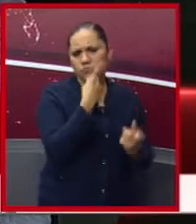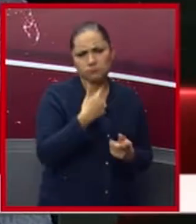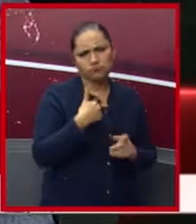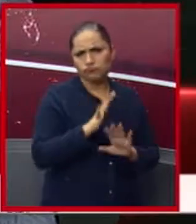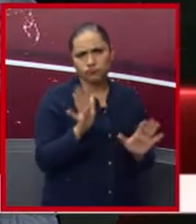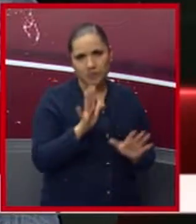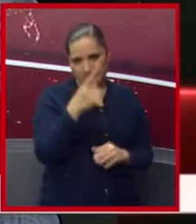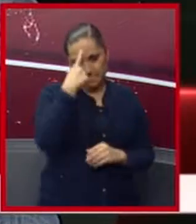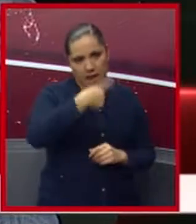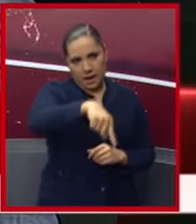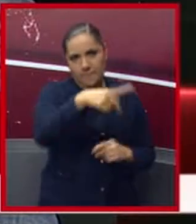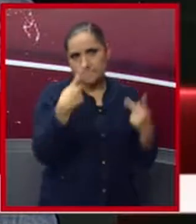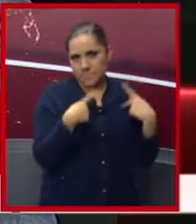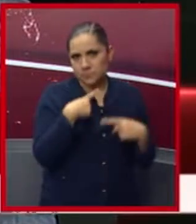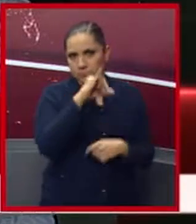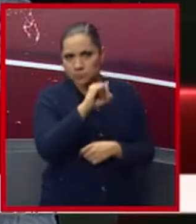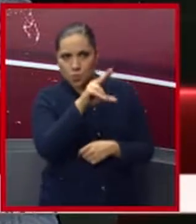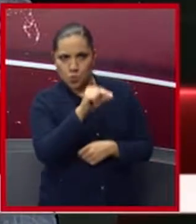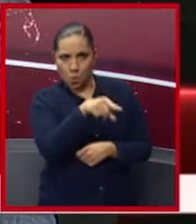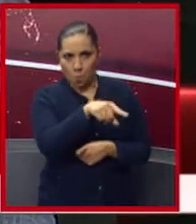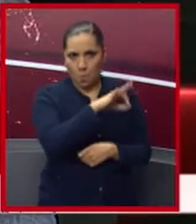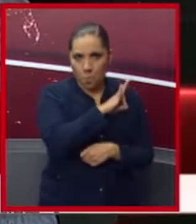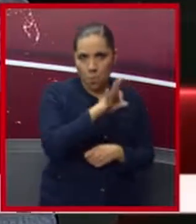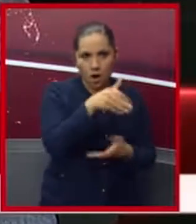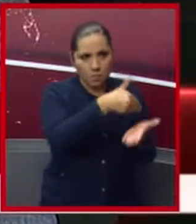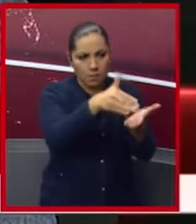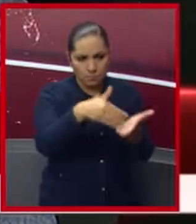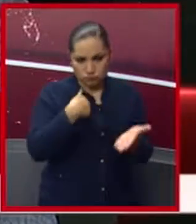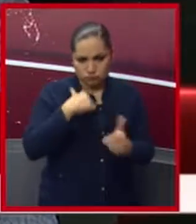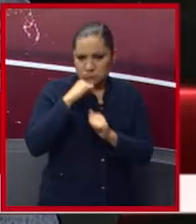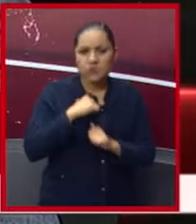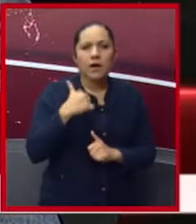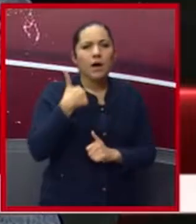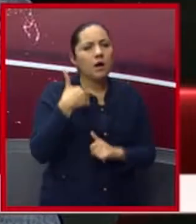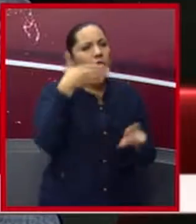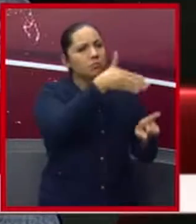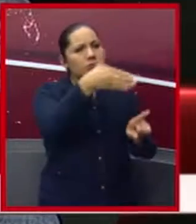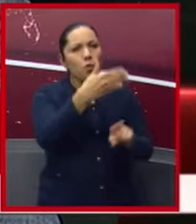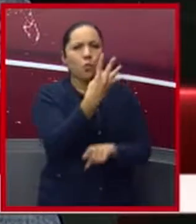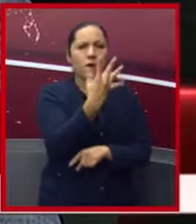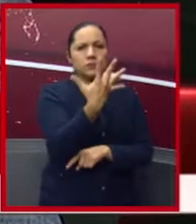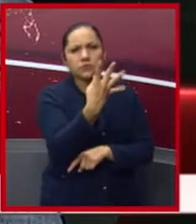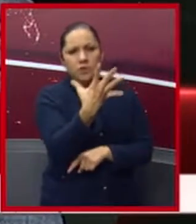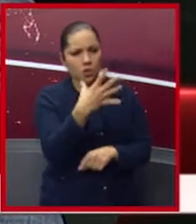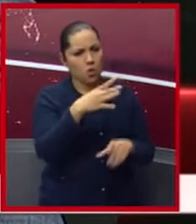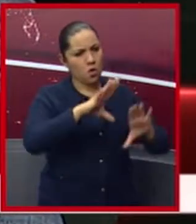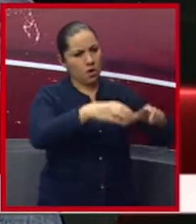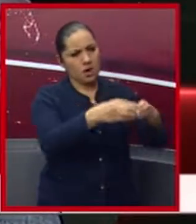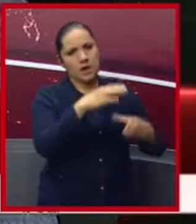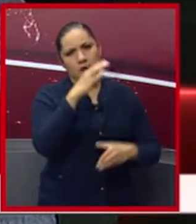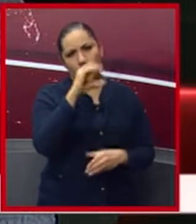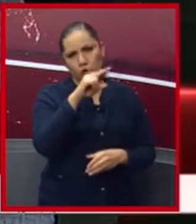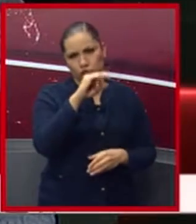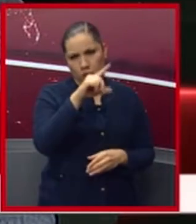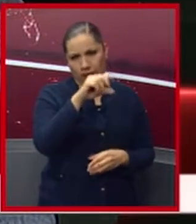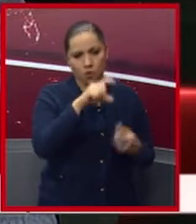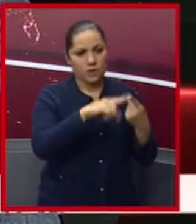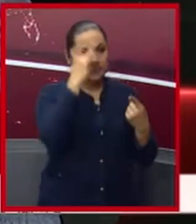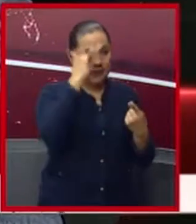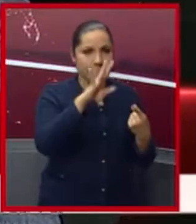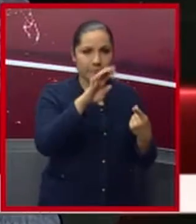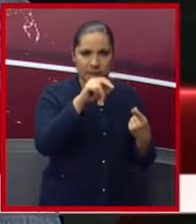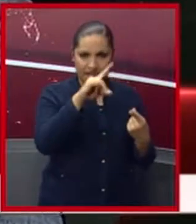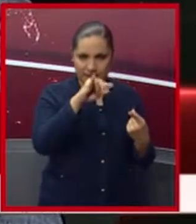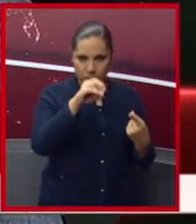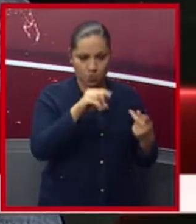Hemos visitado 5 consulados, okay. el de San Bernardino, el de